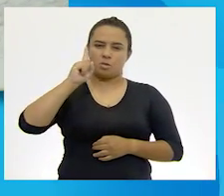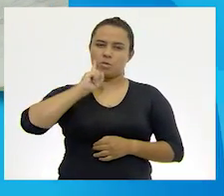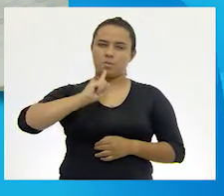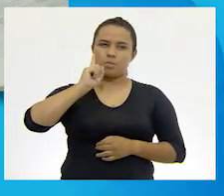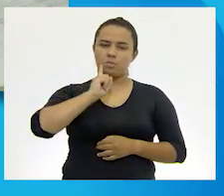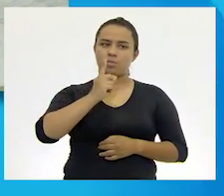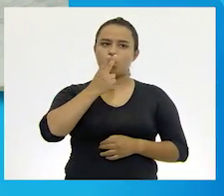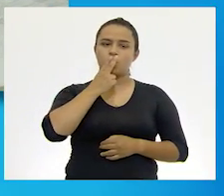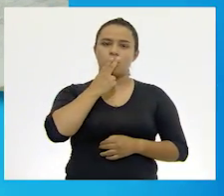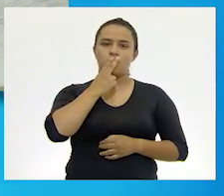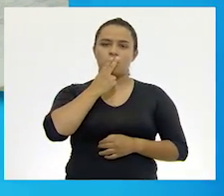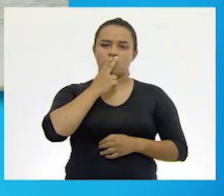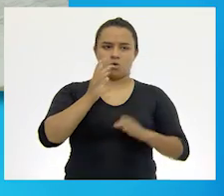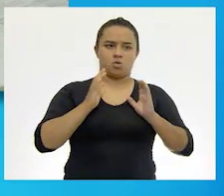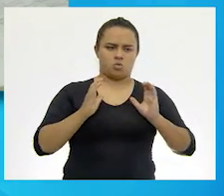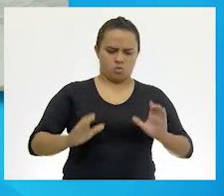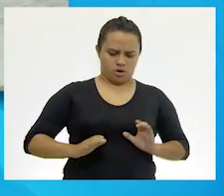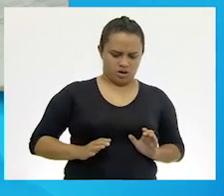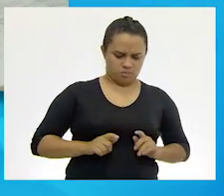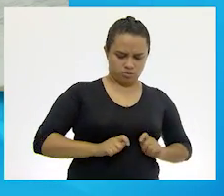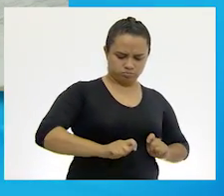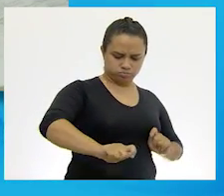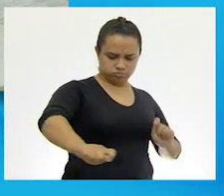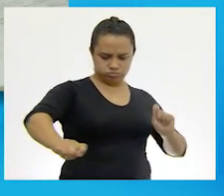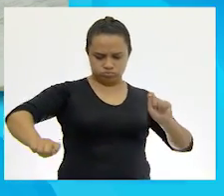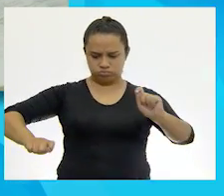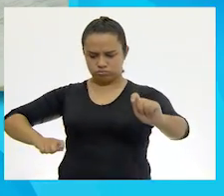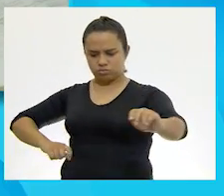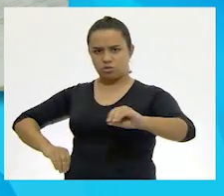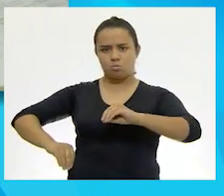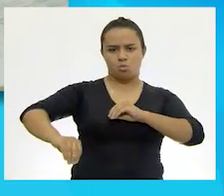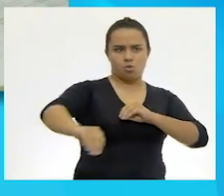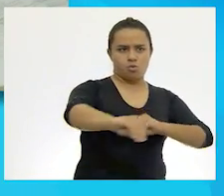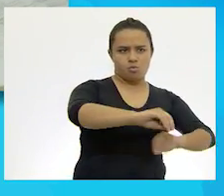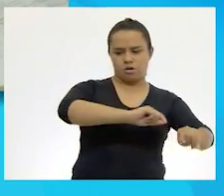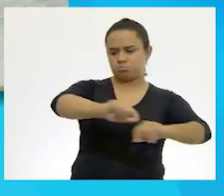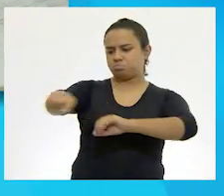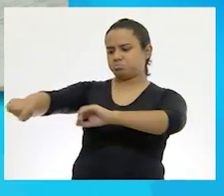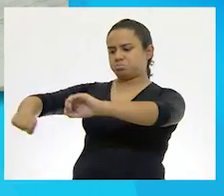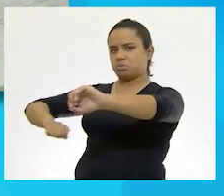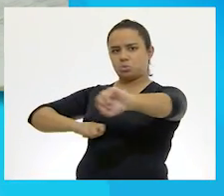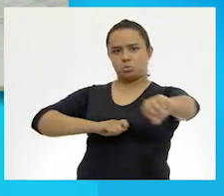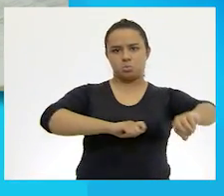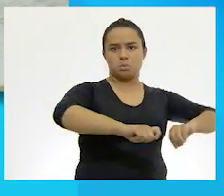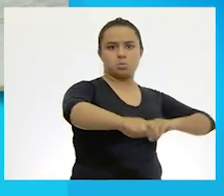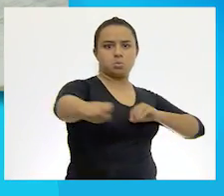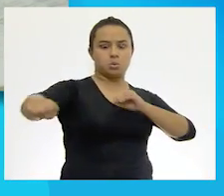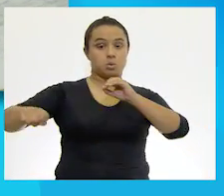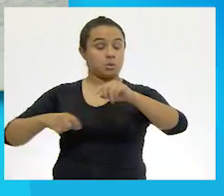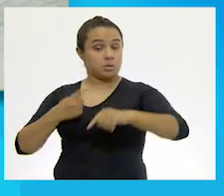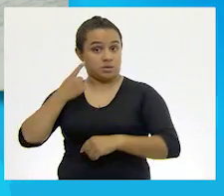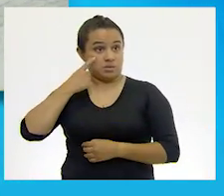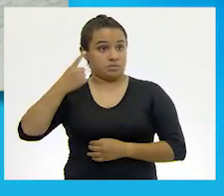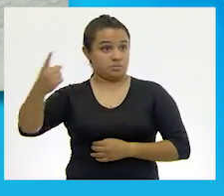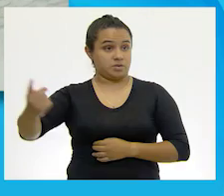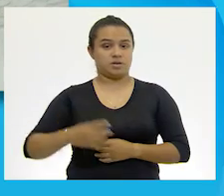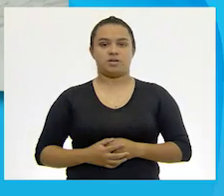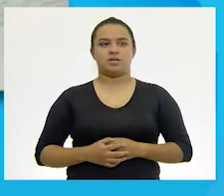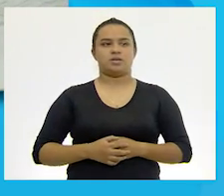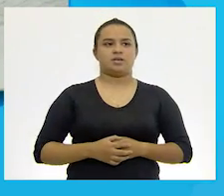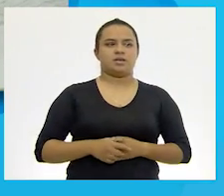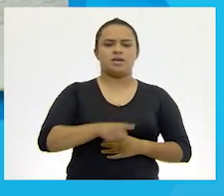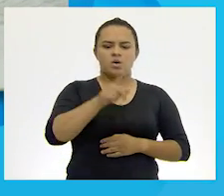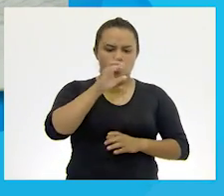esta muchacha su cuerpo para ir generando trazos en el espacio. Mira. Está recorriendo,